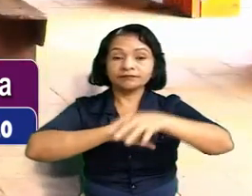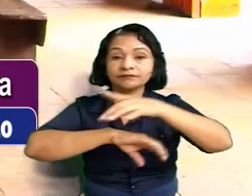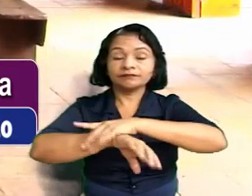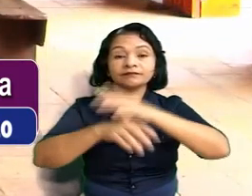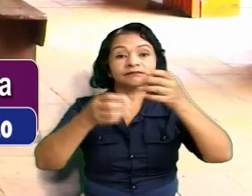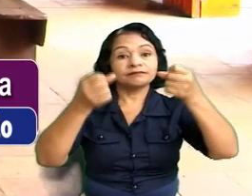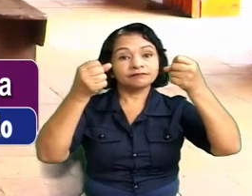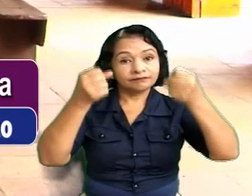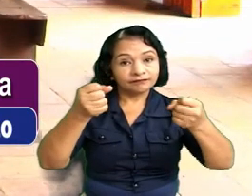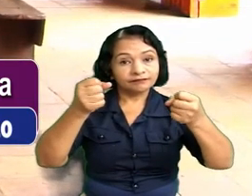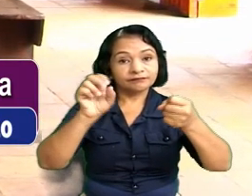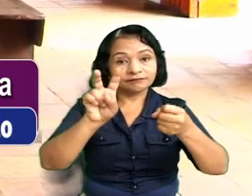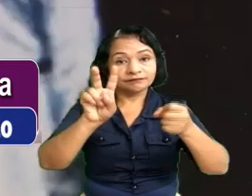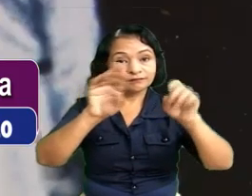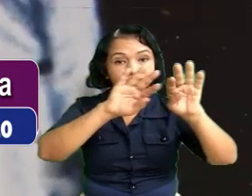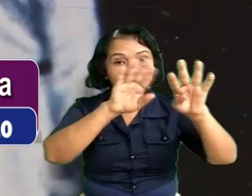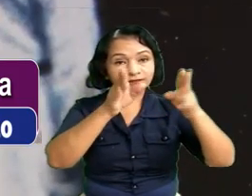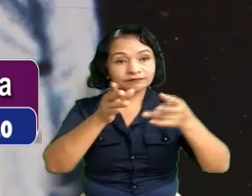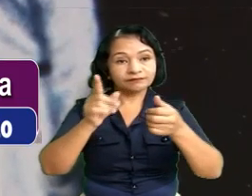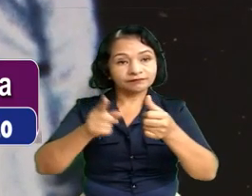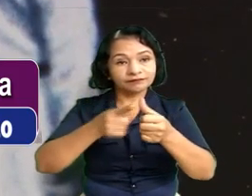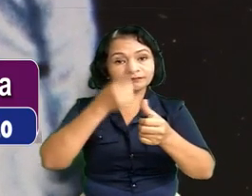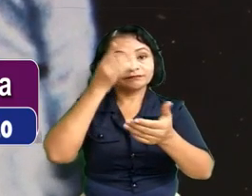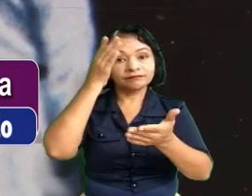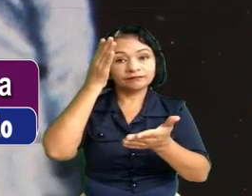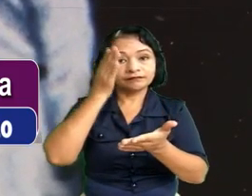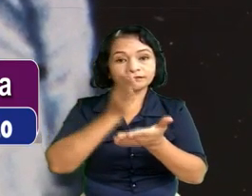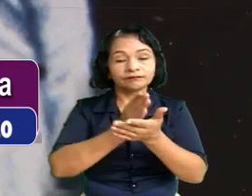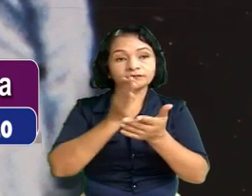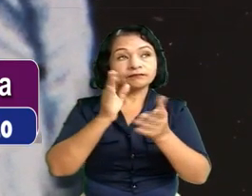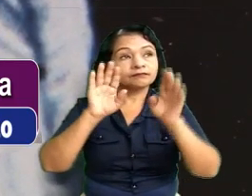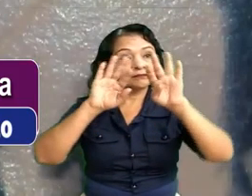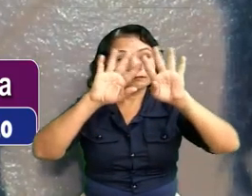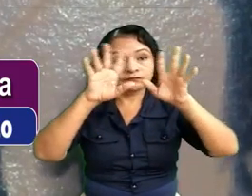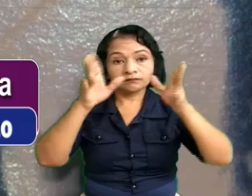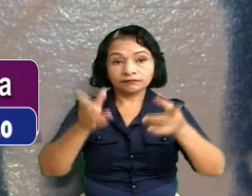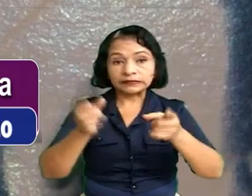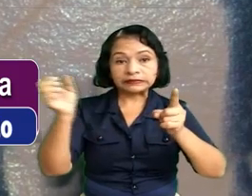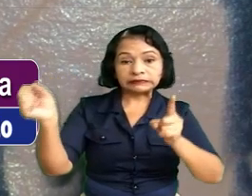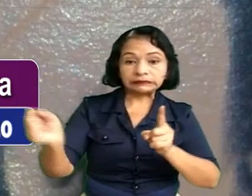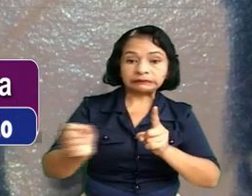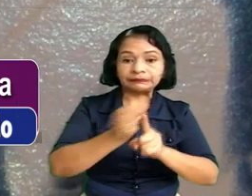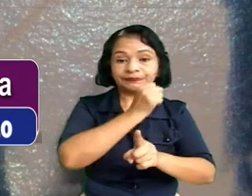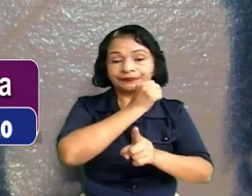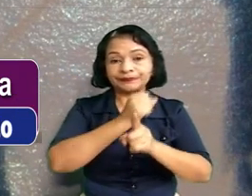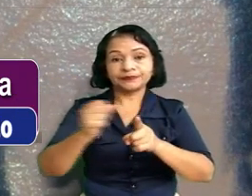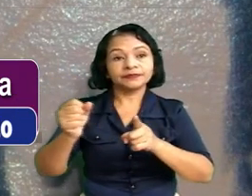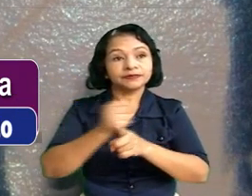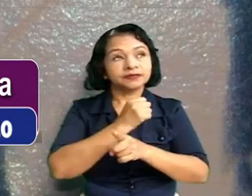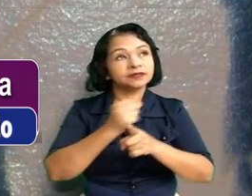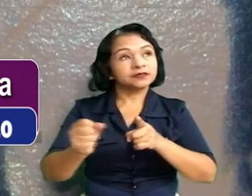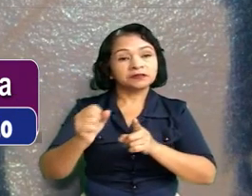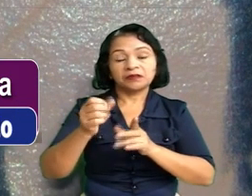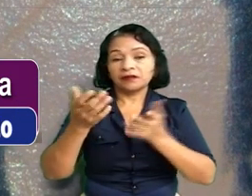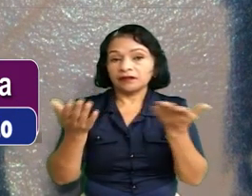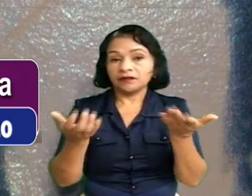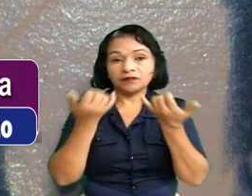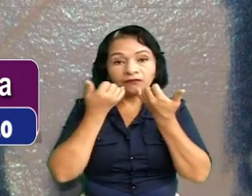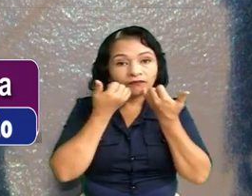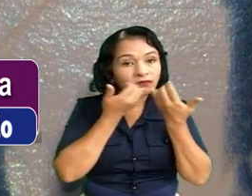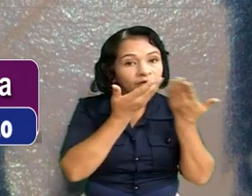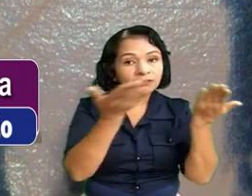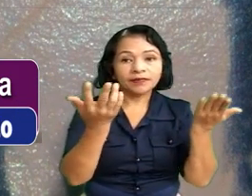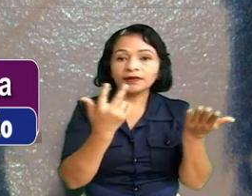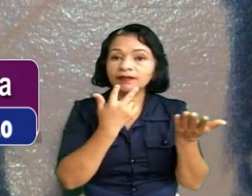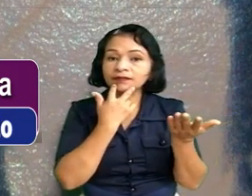momentos, la primera vez, pues torturada, ¿no? Así es. Y eso es algo que a veces escapa un poquito ese dato, y es que